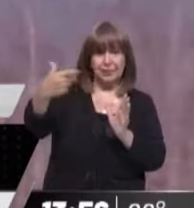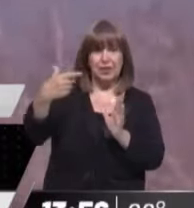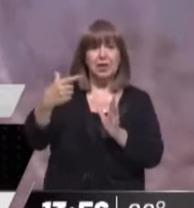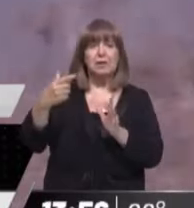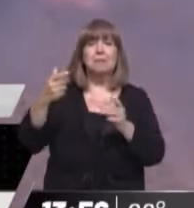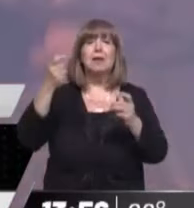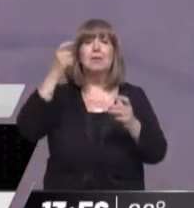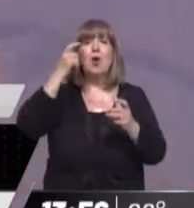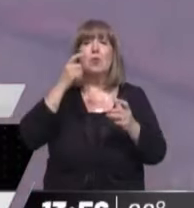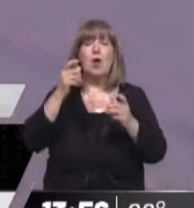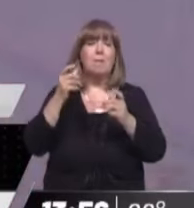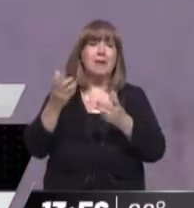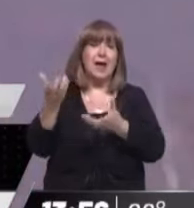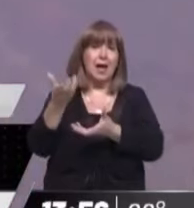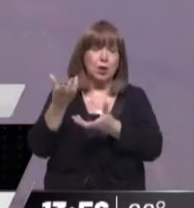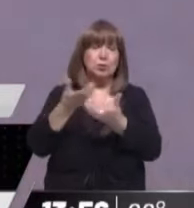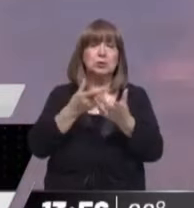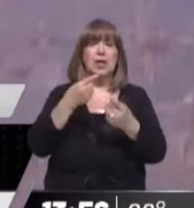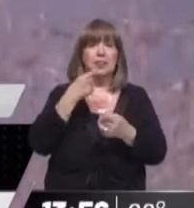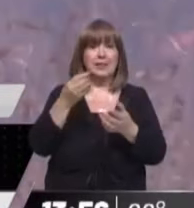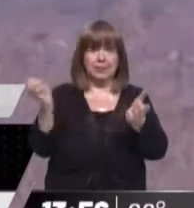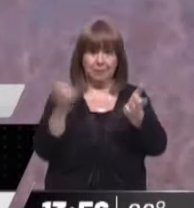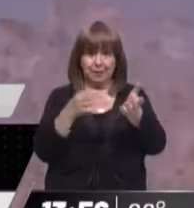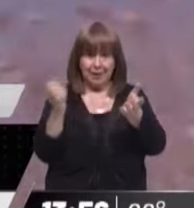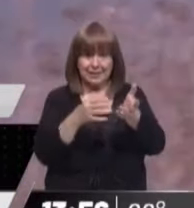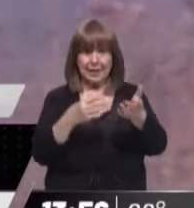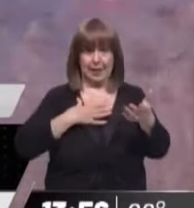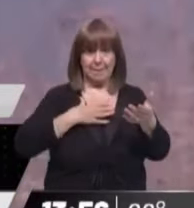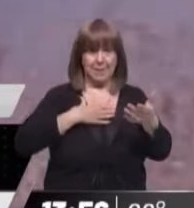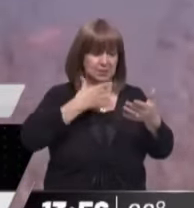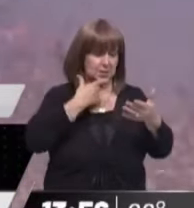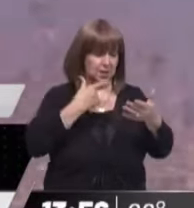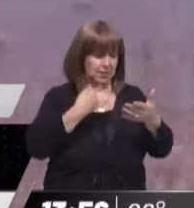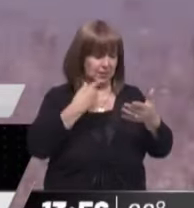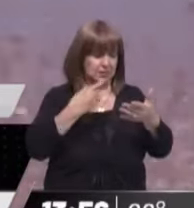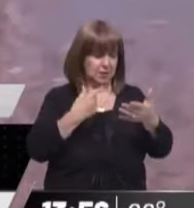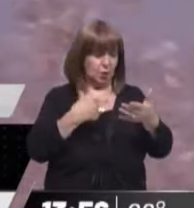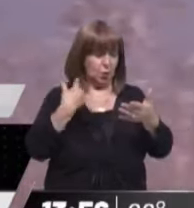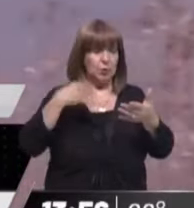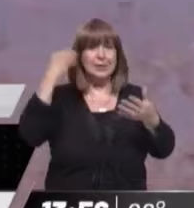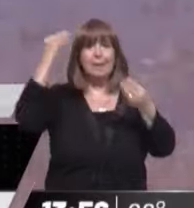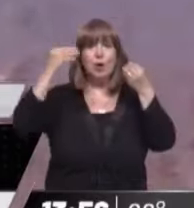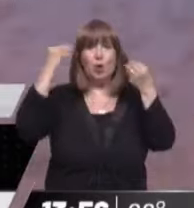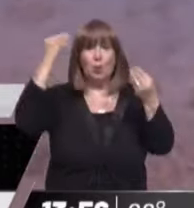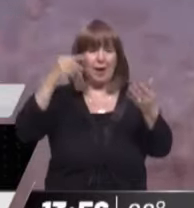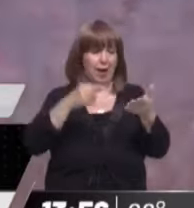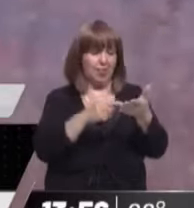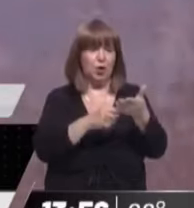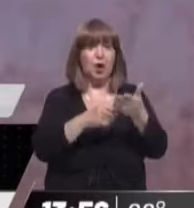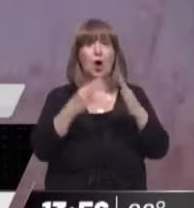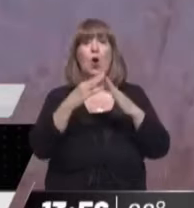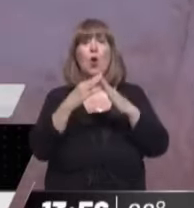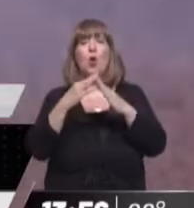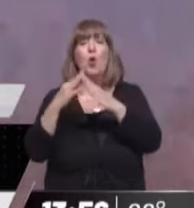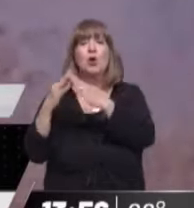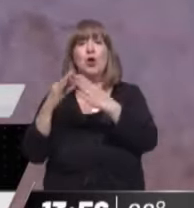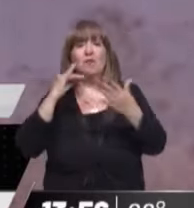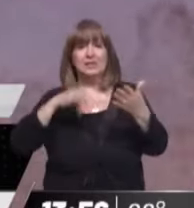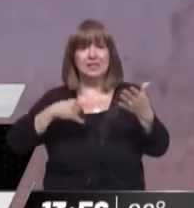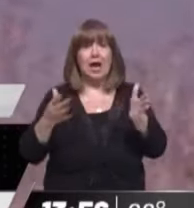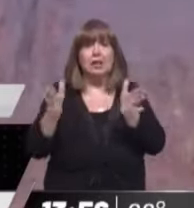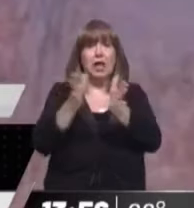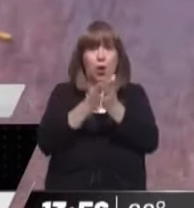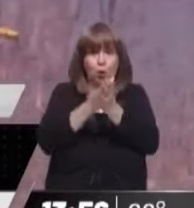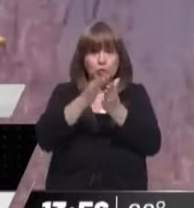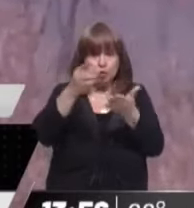bomberos. Algunos mensajes que nos están llegando con respecto a algunos vecinos, la preocupación, la unión vecinal, cómo está intentando